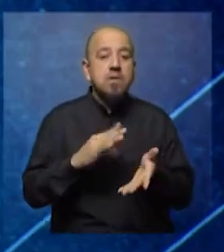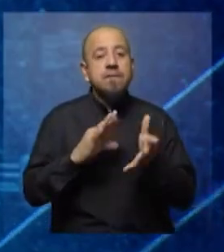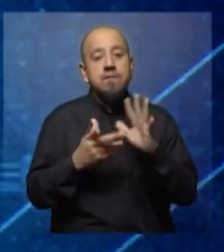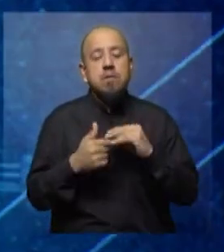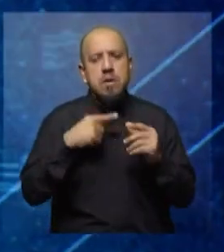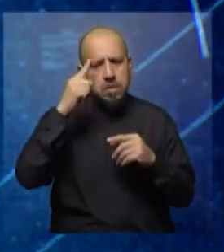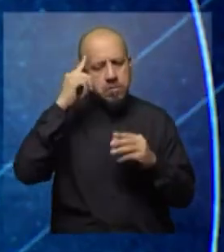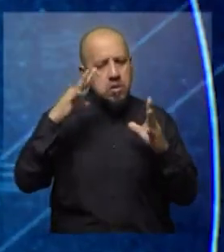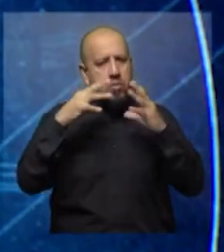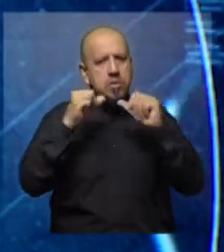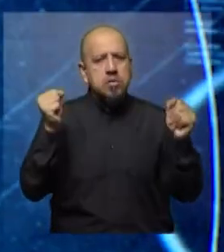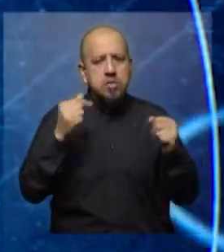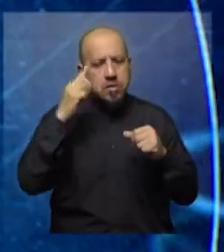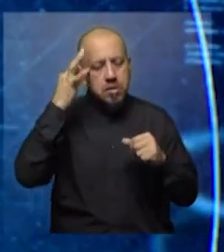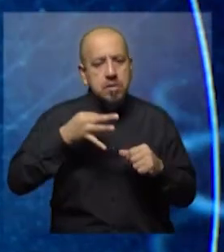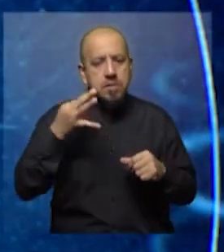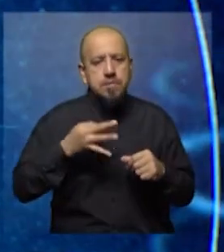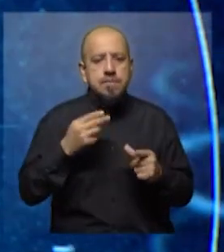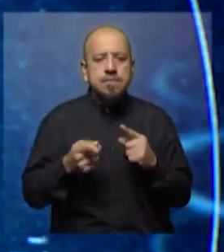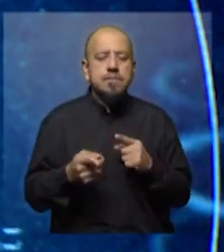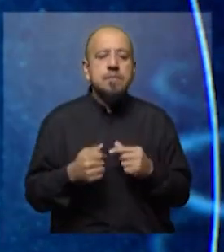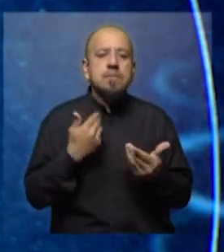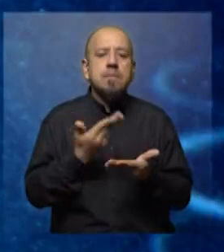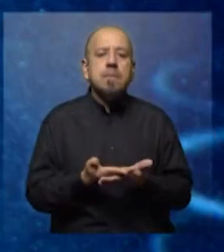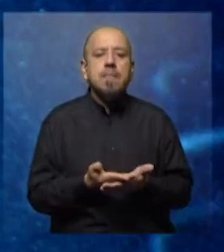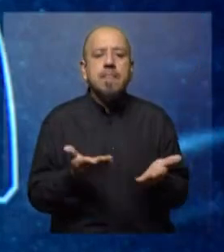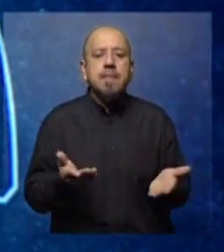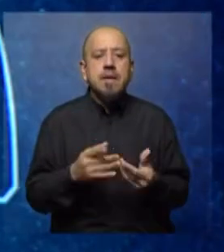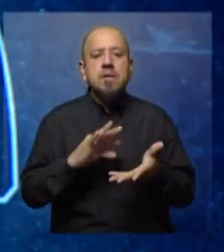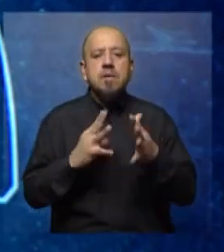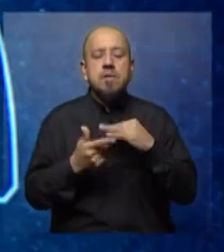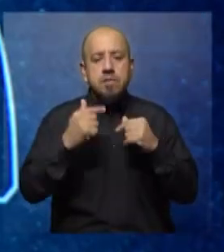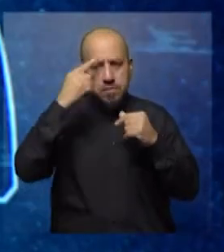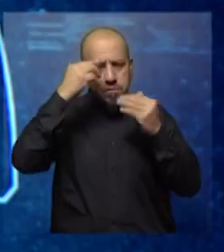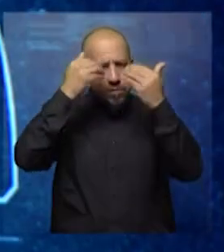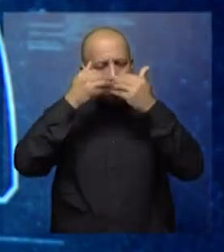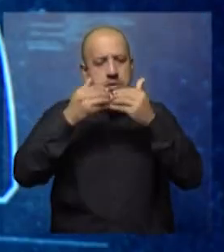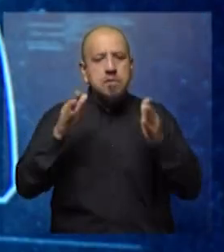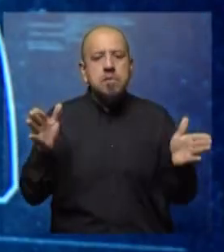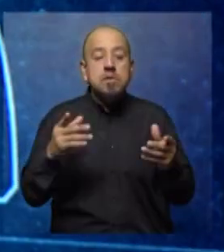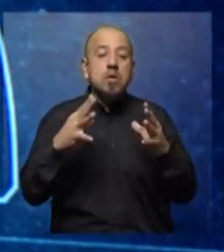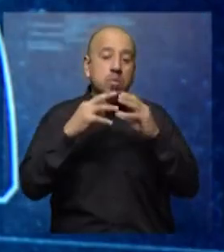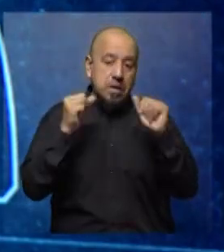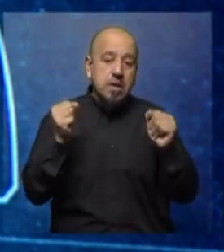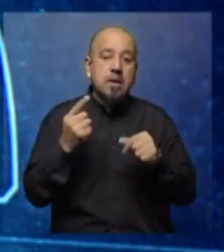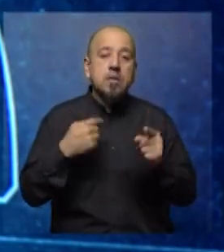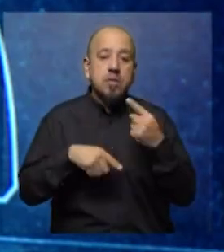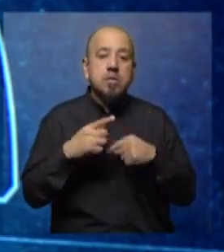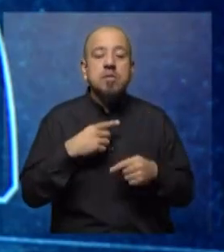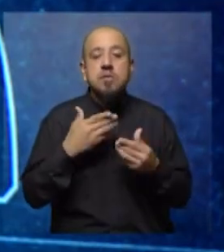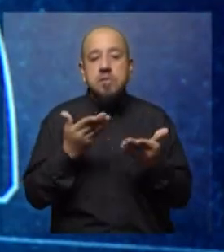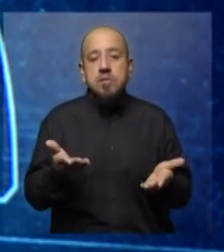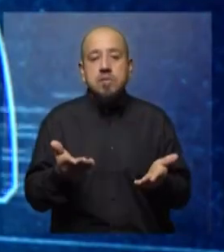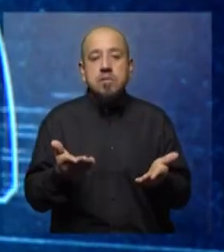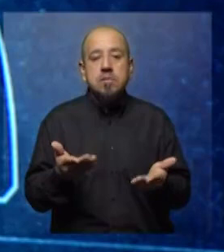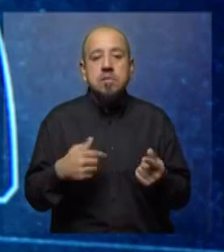de comprensión de la realidad es decir es el que está planteando una forma más abierta de entendimiento y por lo tanto más favorable